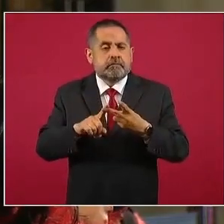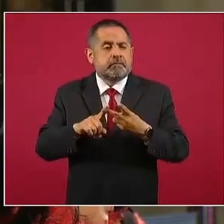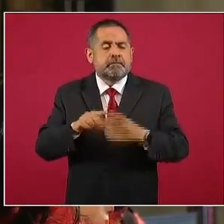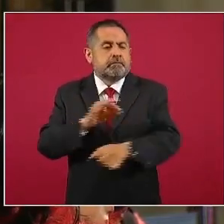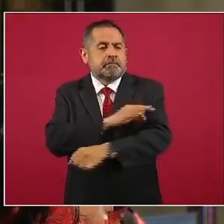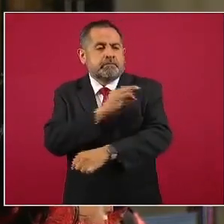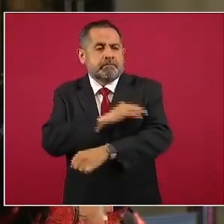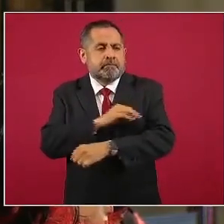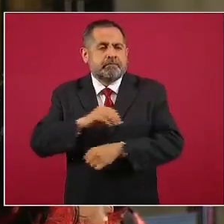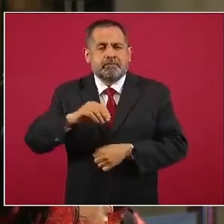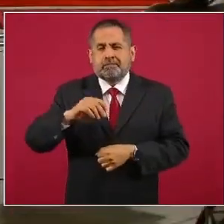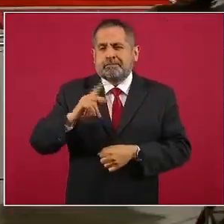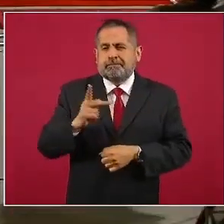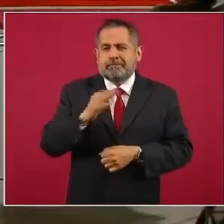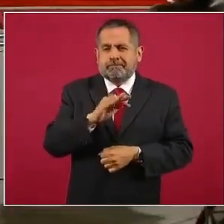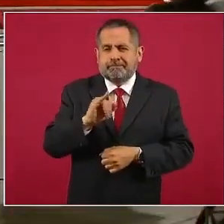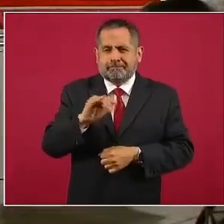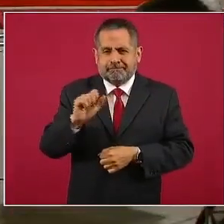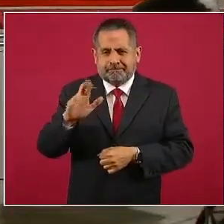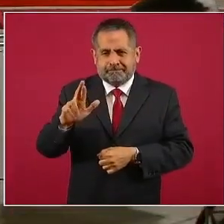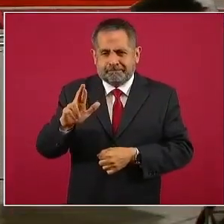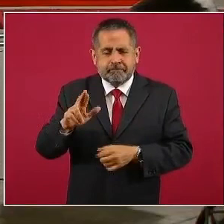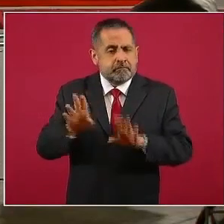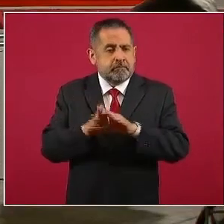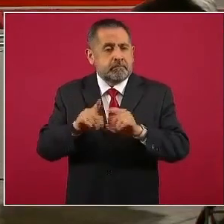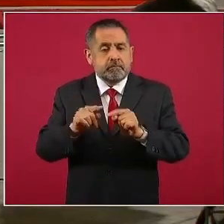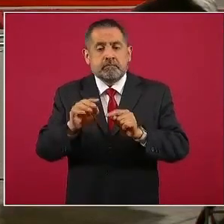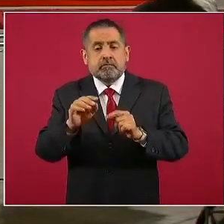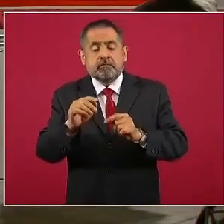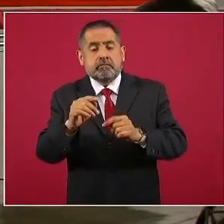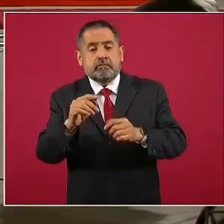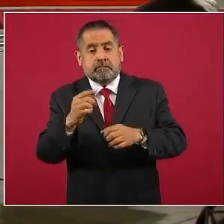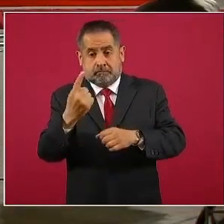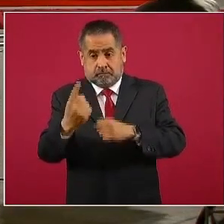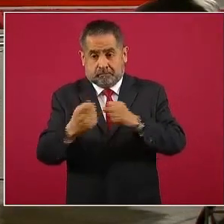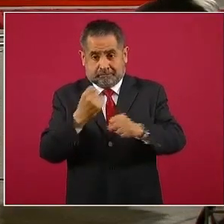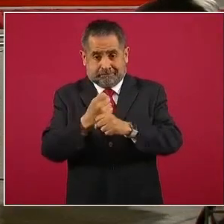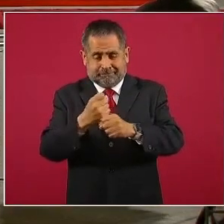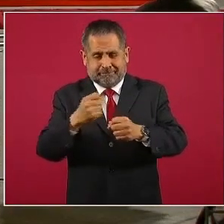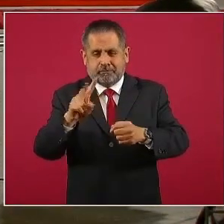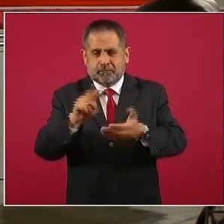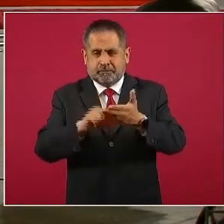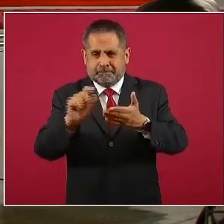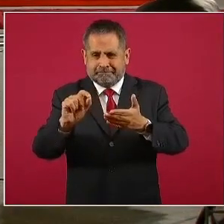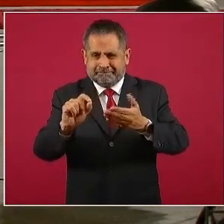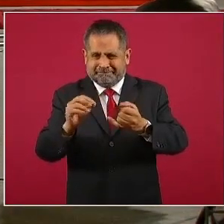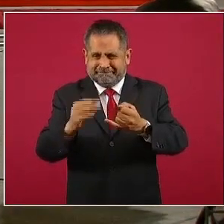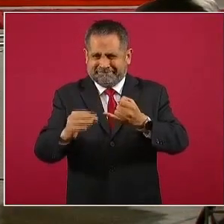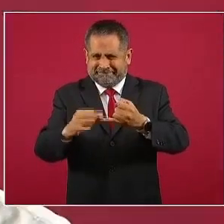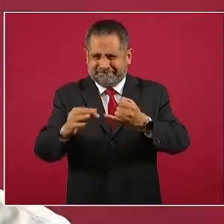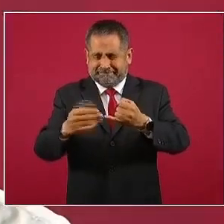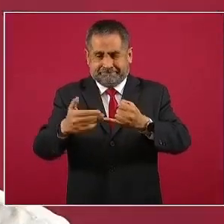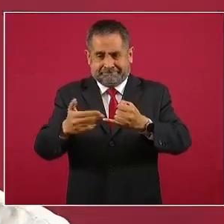Pfizer, que si llega antes de fin de año de este 2020 va a ser una